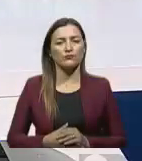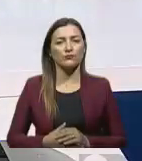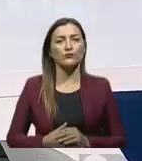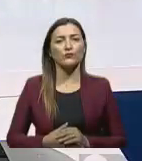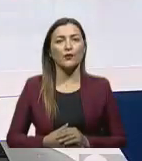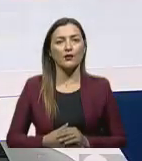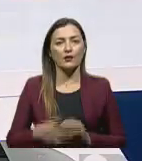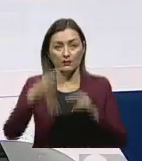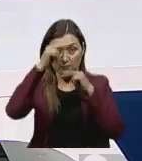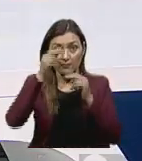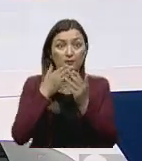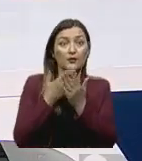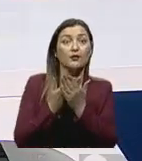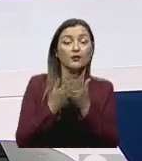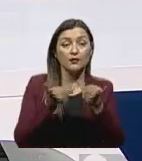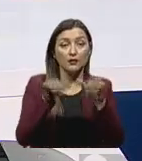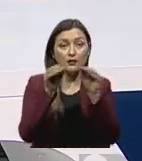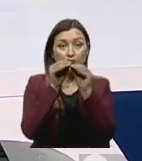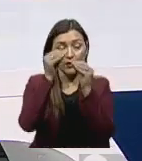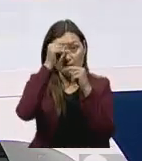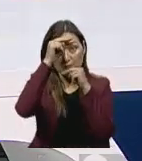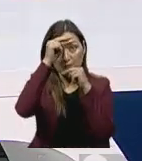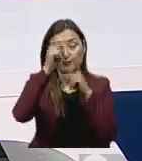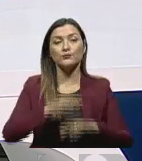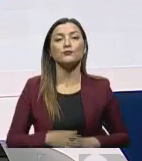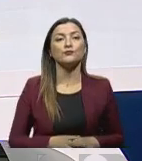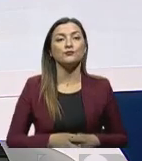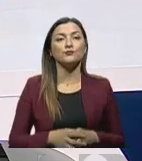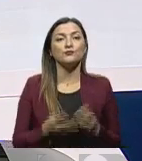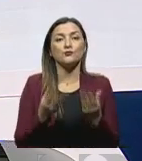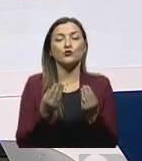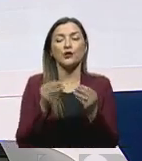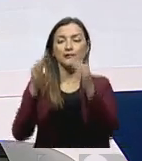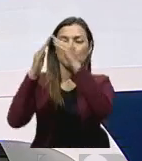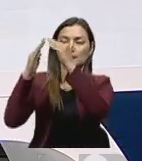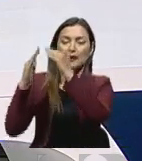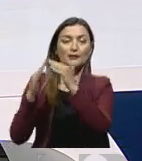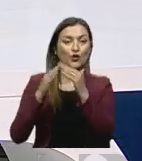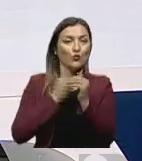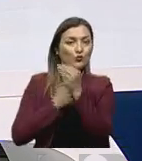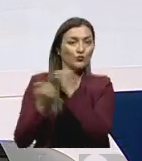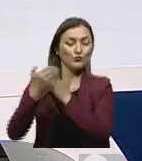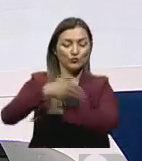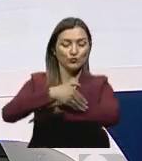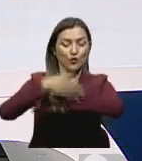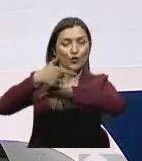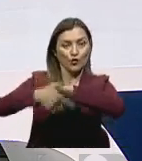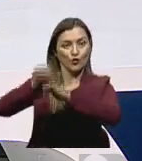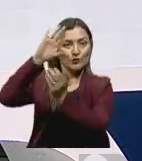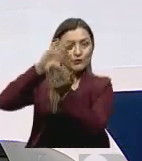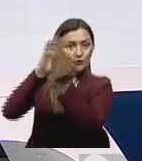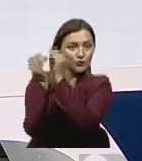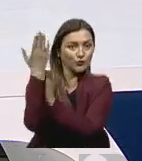Gracias por continuar con nosotros seguimos con más noticias decenas de casas patrimoniales ubicadas en la calle Loja en el centro